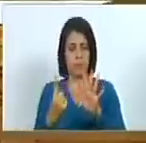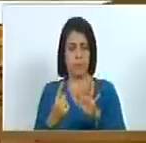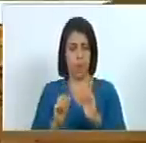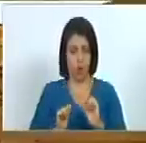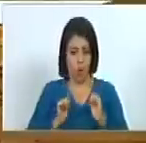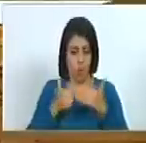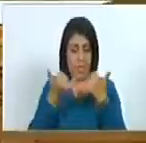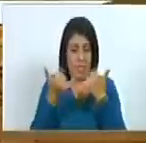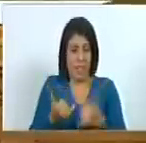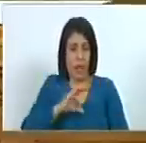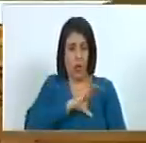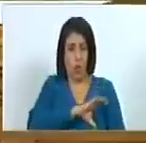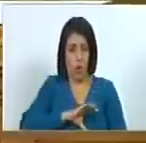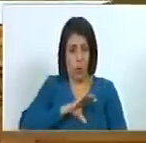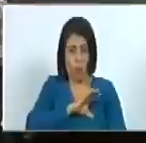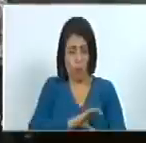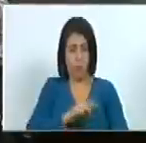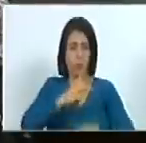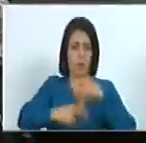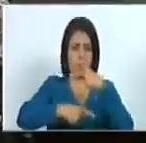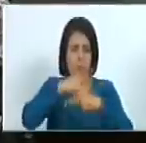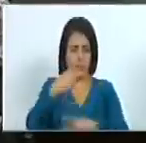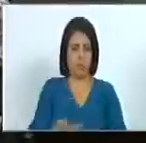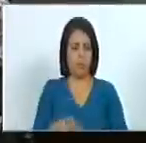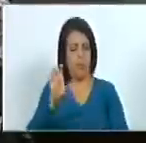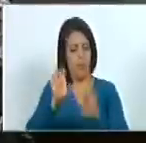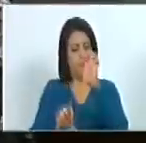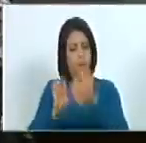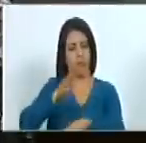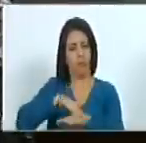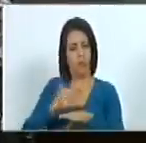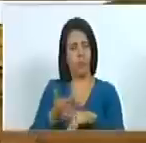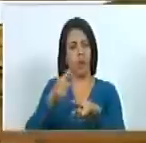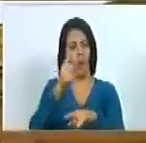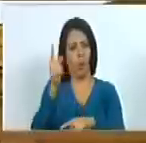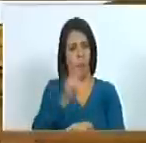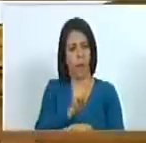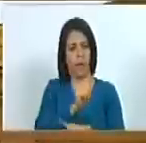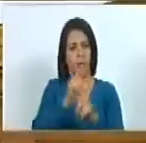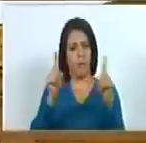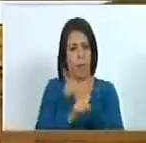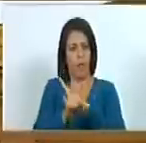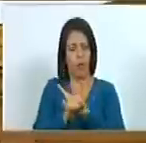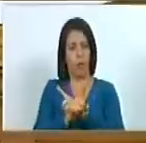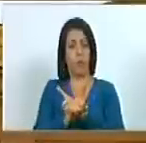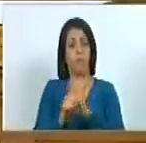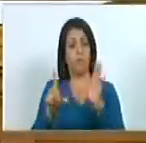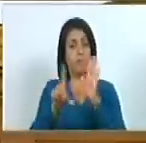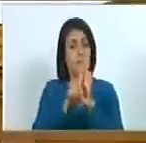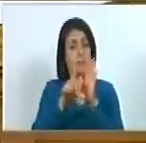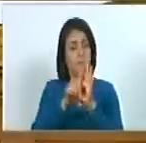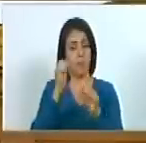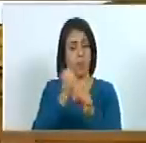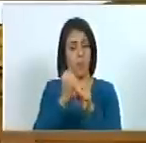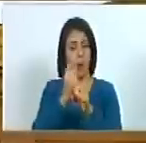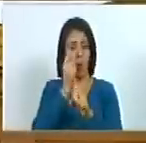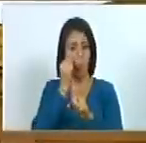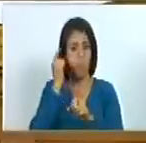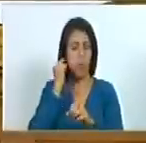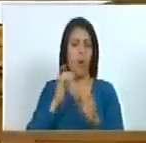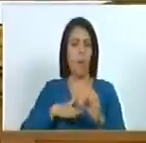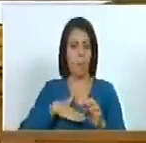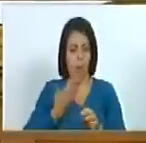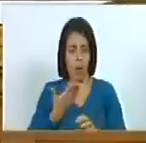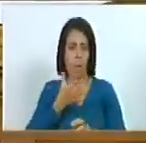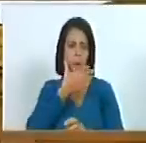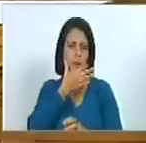inicien de inmediato el proceso de estudio, porque en mes y medio estamos reformando esta ley, para que las trabajadoras y trabajadores